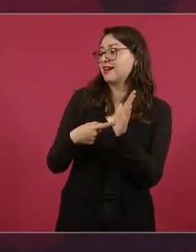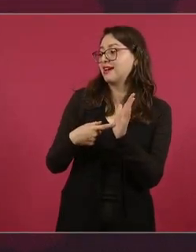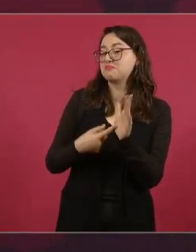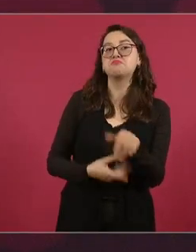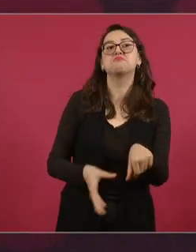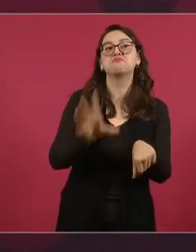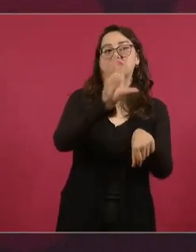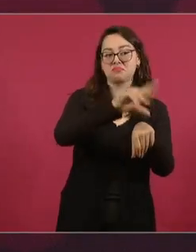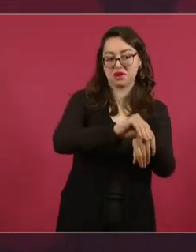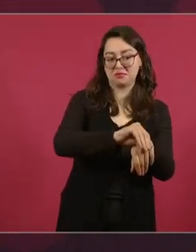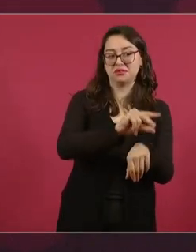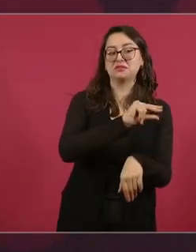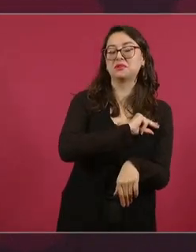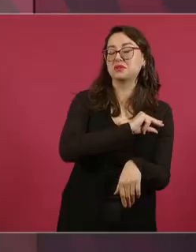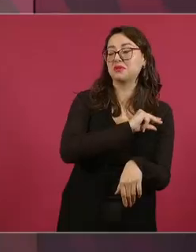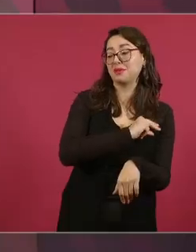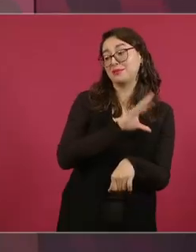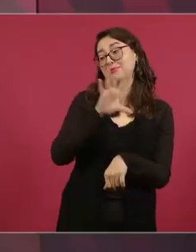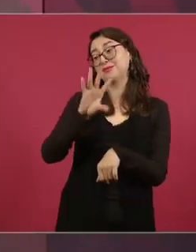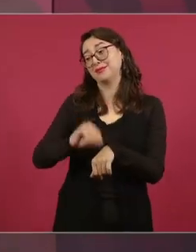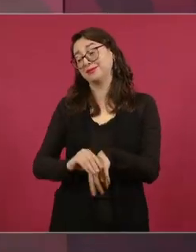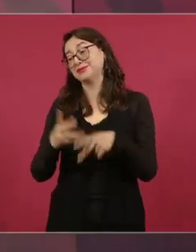cuando hay tren de pasajeros